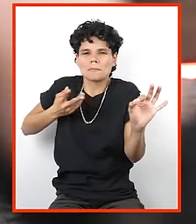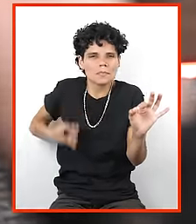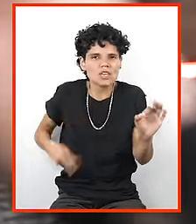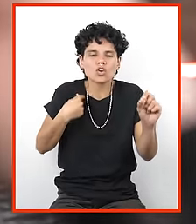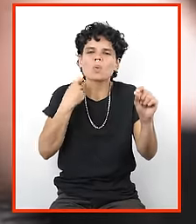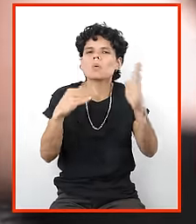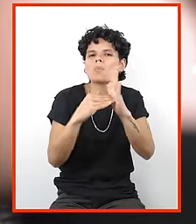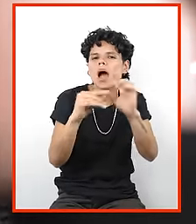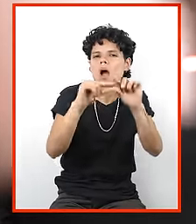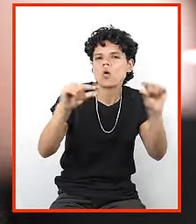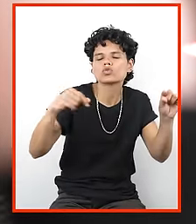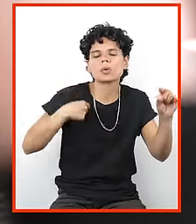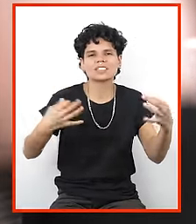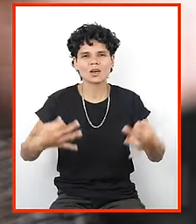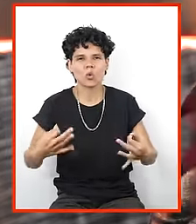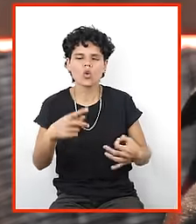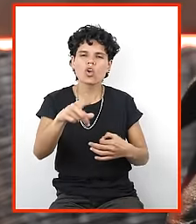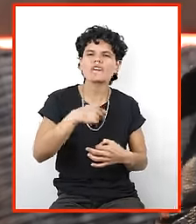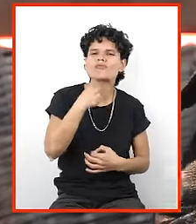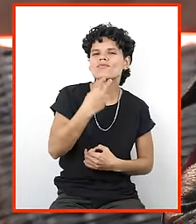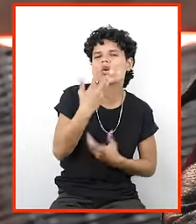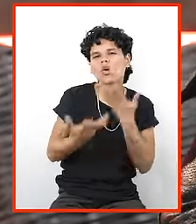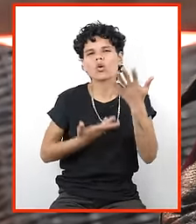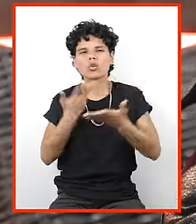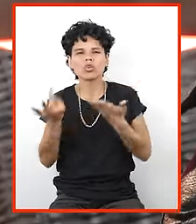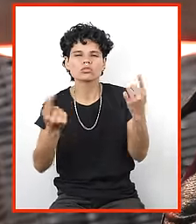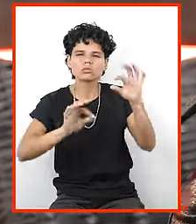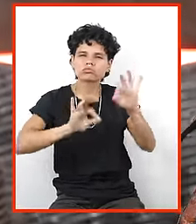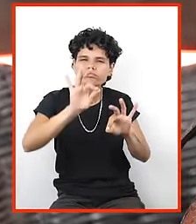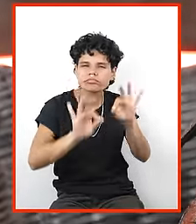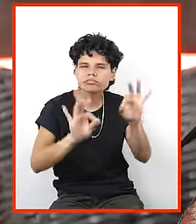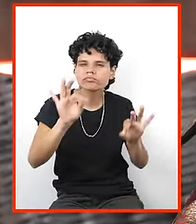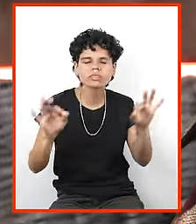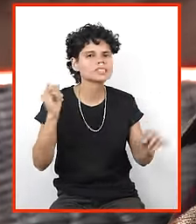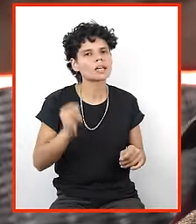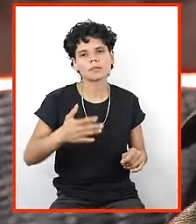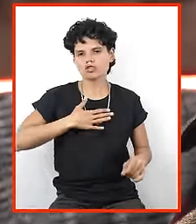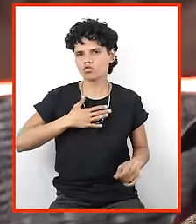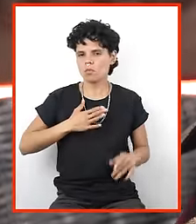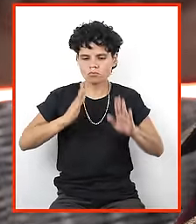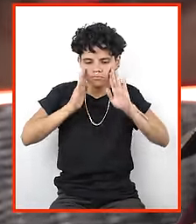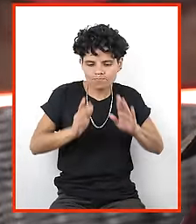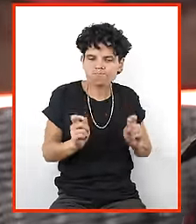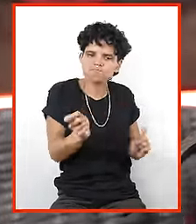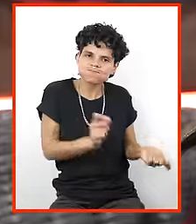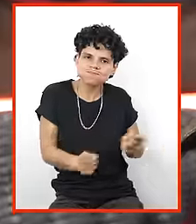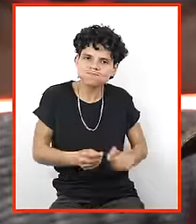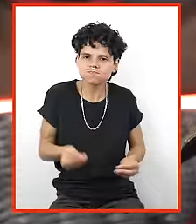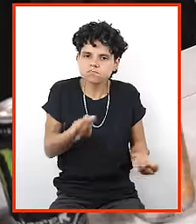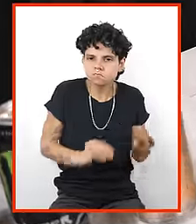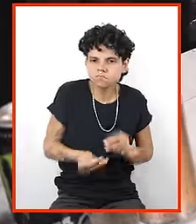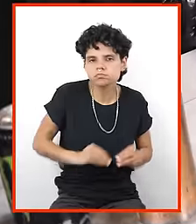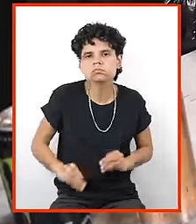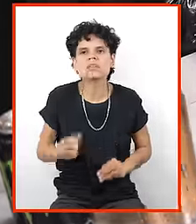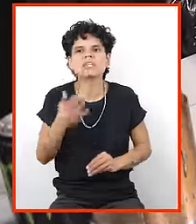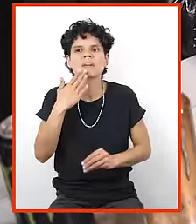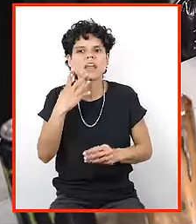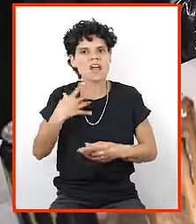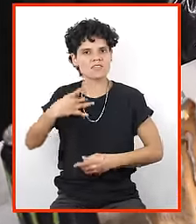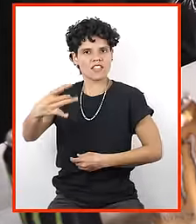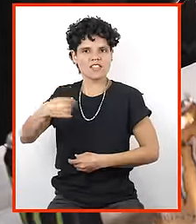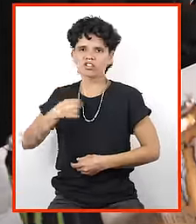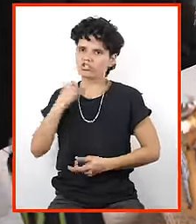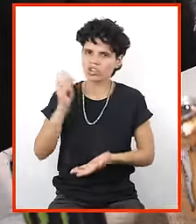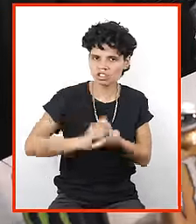como con... Es mi lugar seguro y hago arreglos vocales y como que siempre sigo componiendo yo. Me invitan a cantar y siempre yo escribo